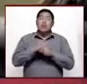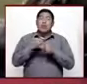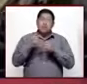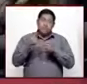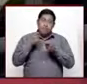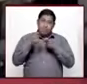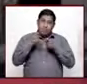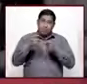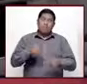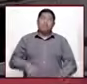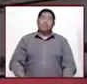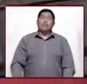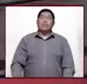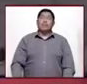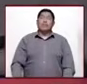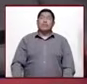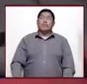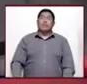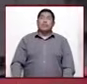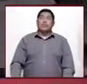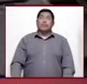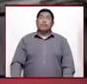Régimen Interior.